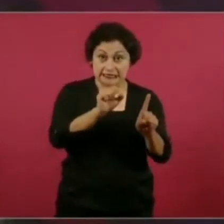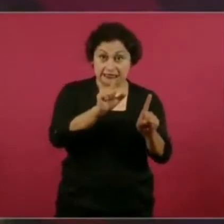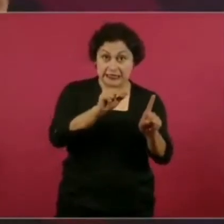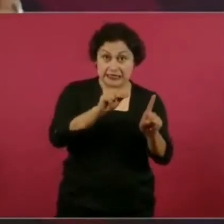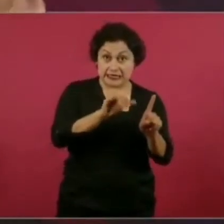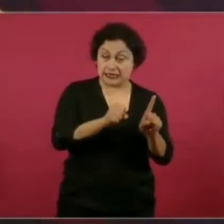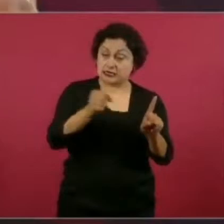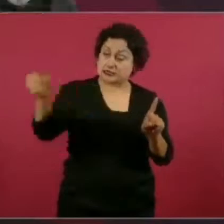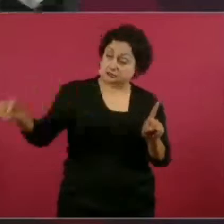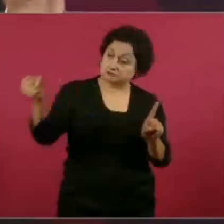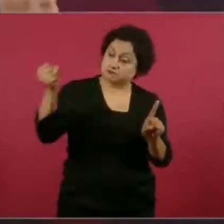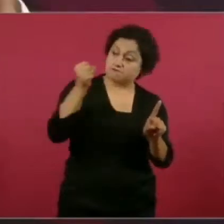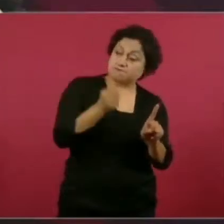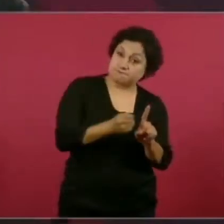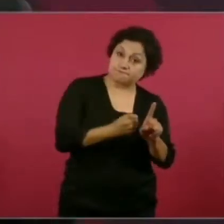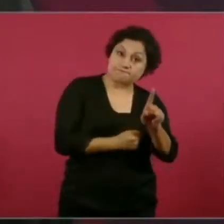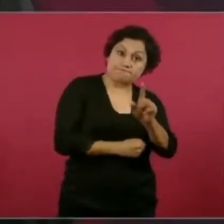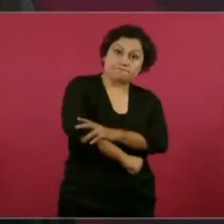Ni modo que